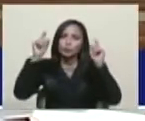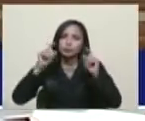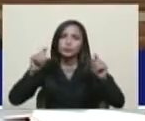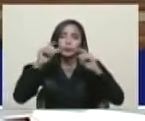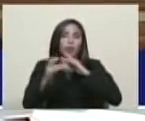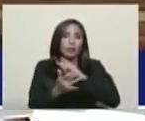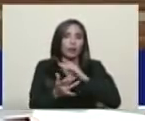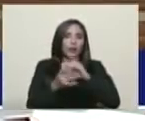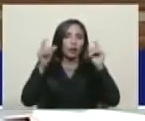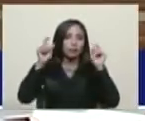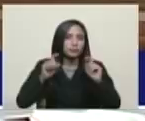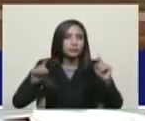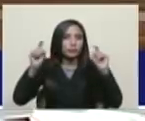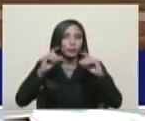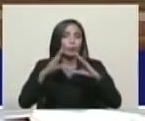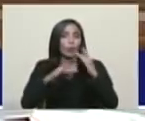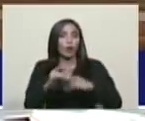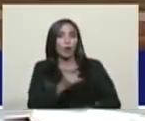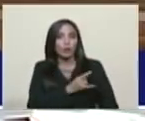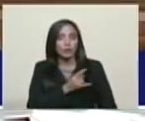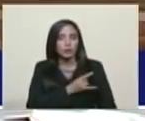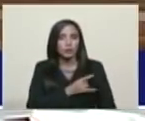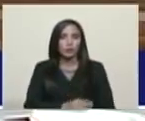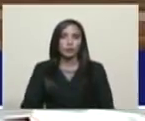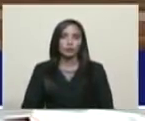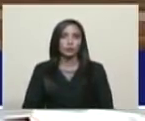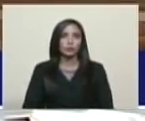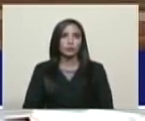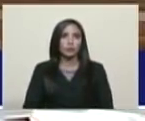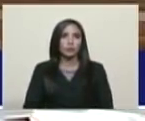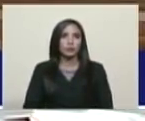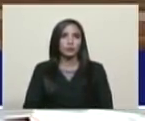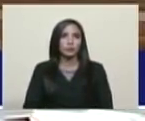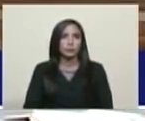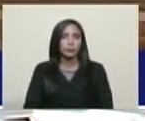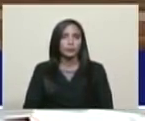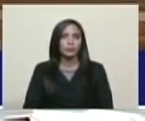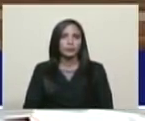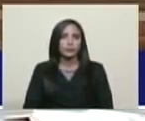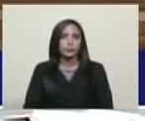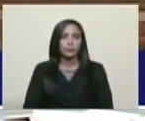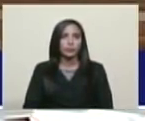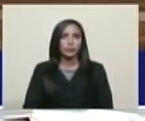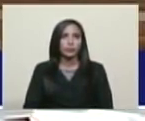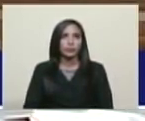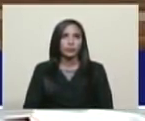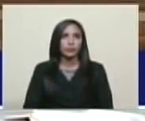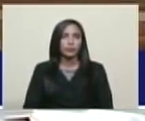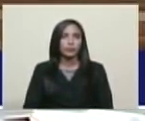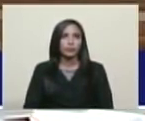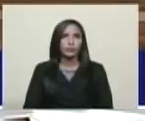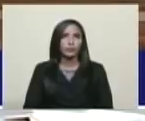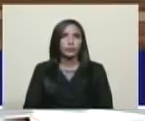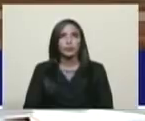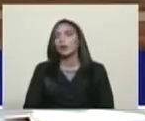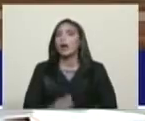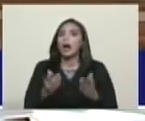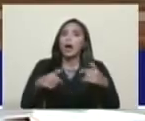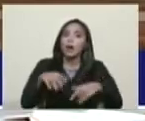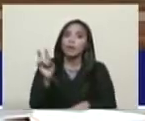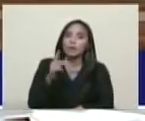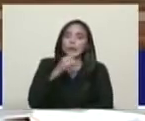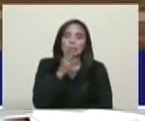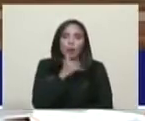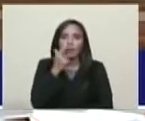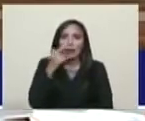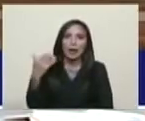técnica, universitaria, al máximo nivel. Una de las cosas que Venezuela no tenía y que ahora